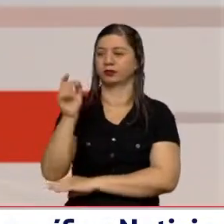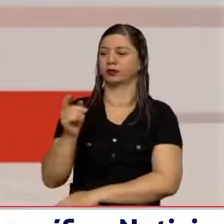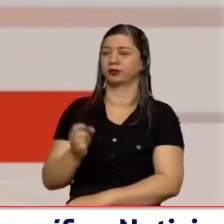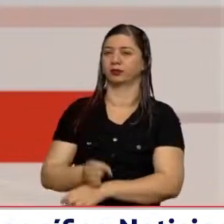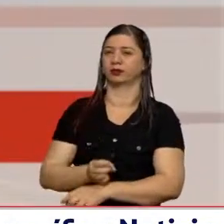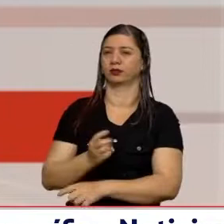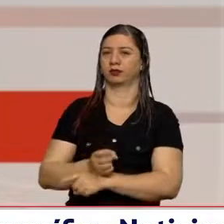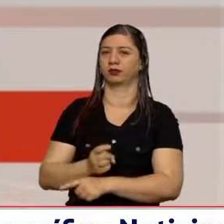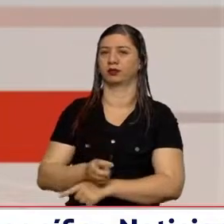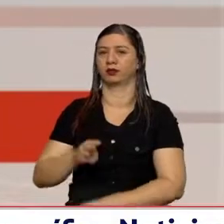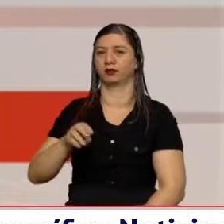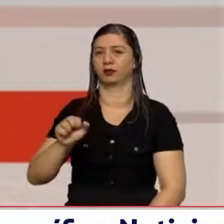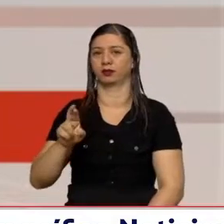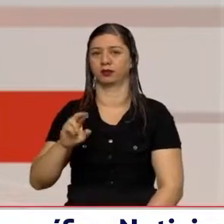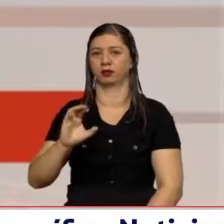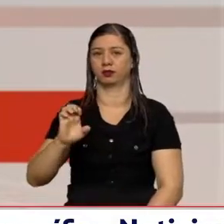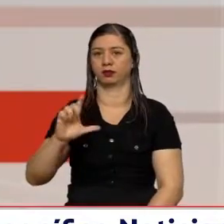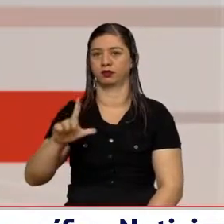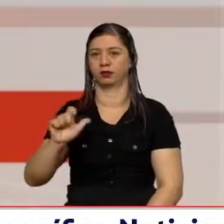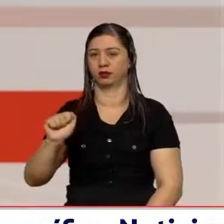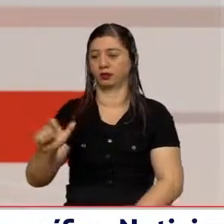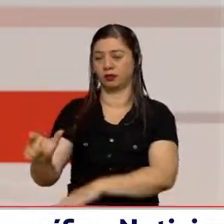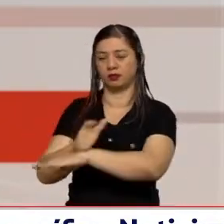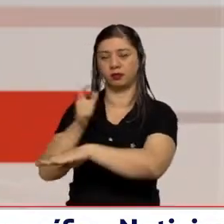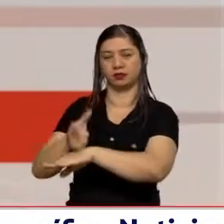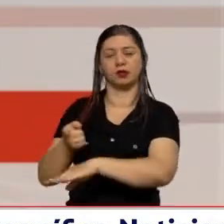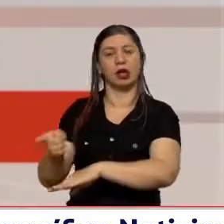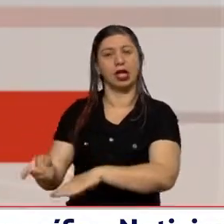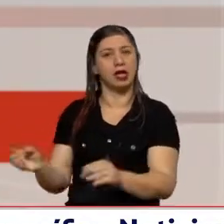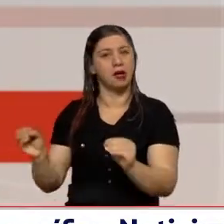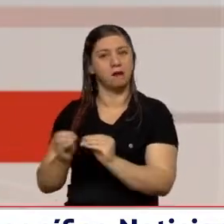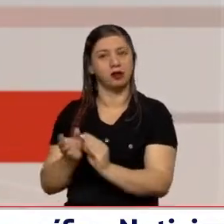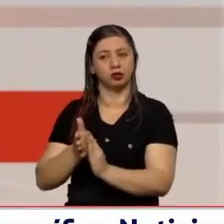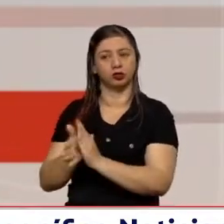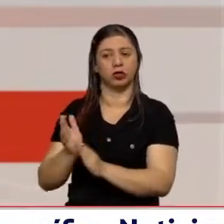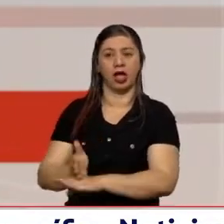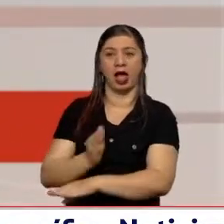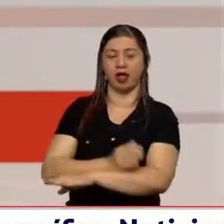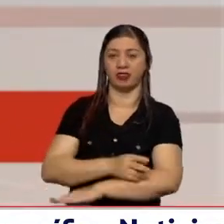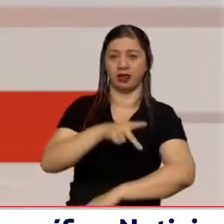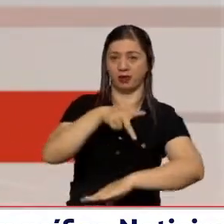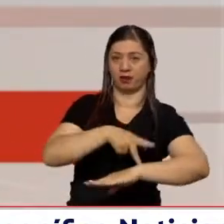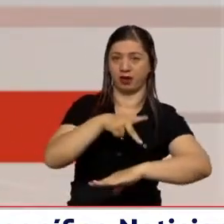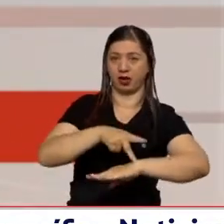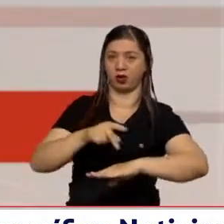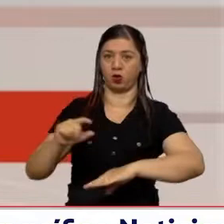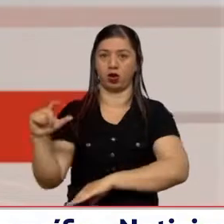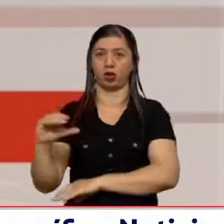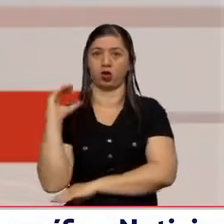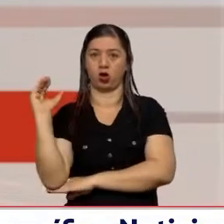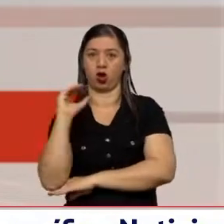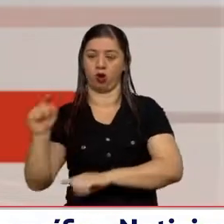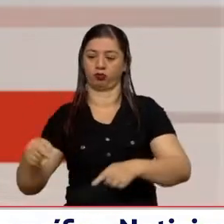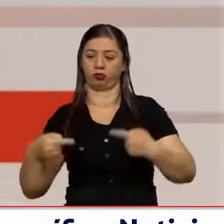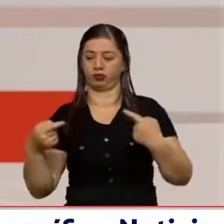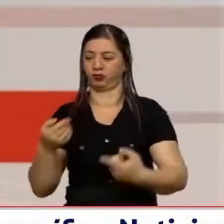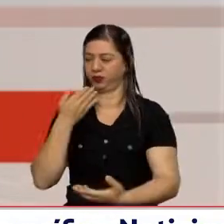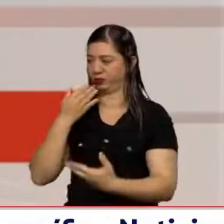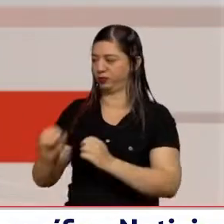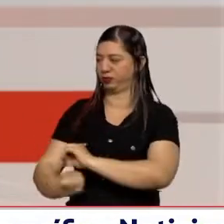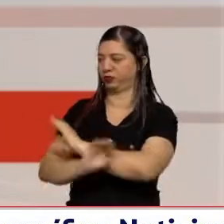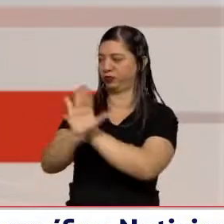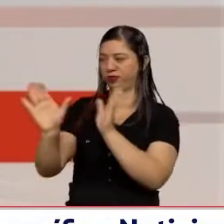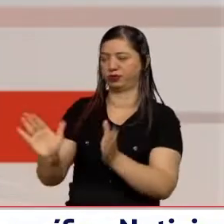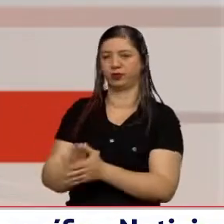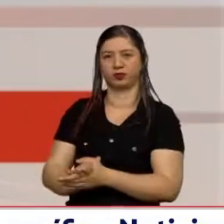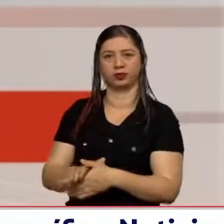Monsalve está en directo desde el Pascual Guerrero con toda la previa del compromiso entre Colombia y Paraguay. Marcela, muy buenos días.